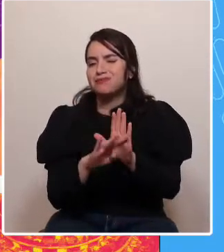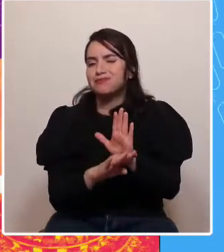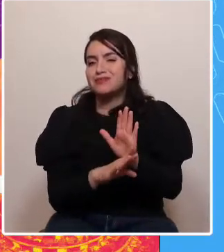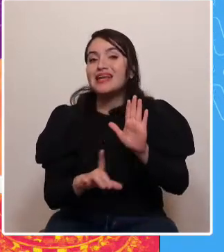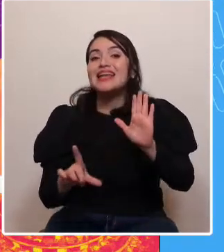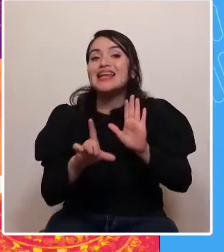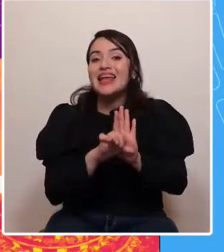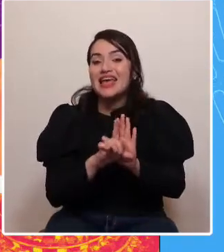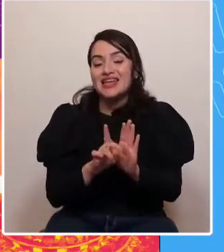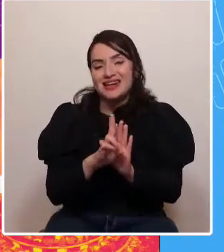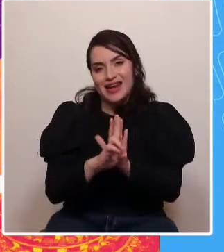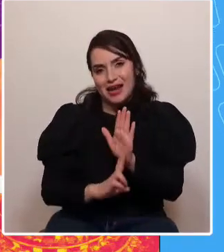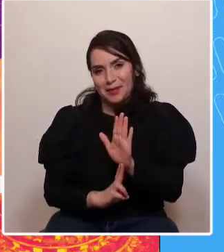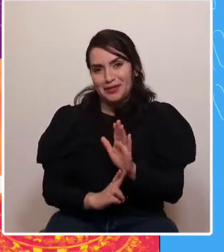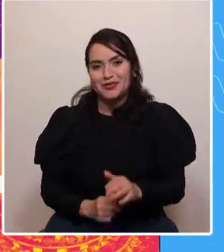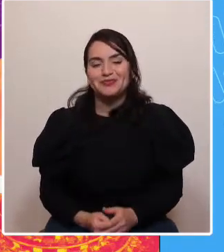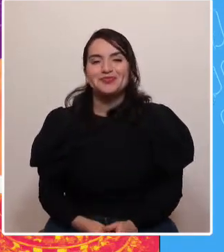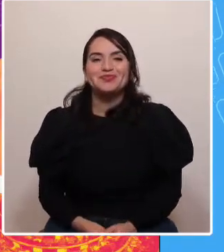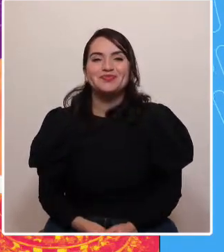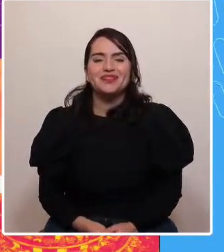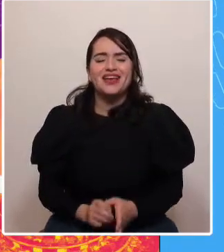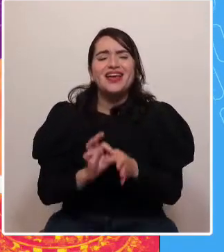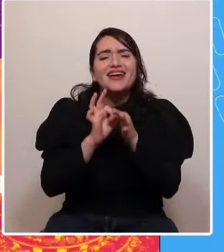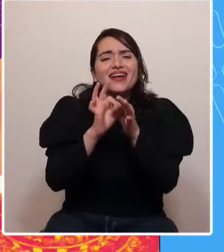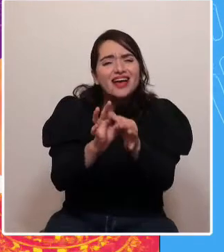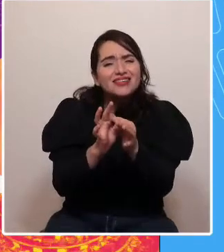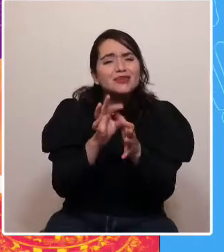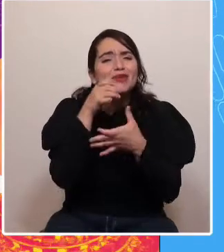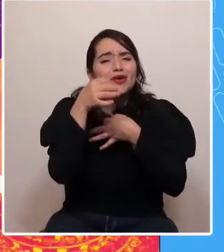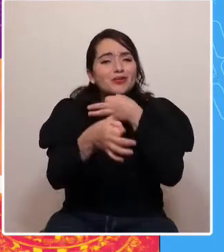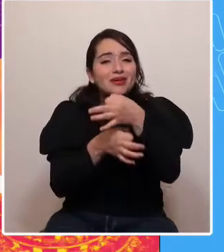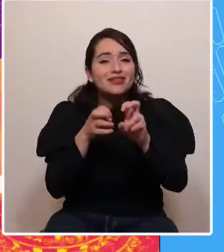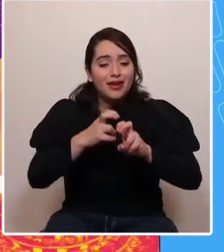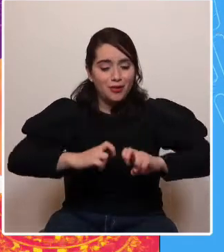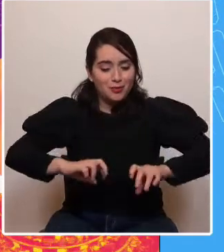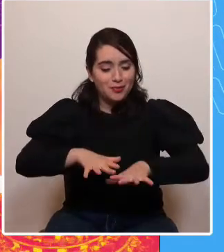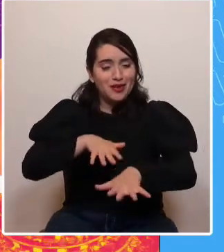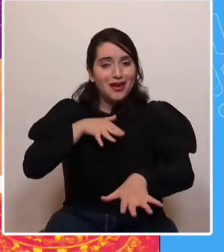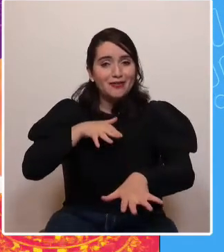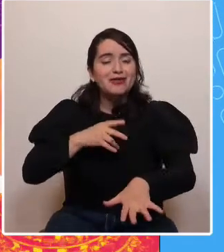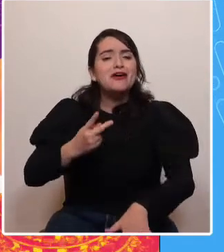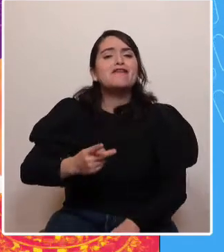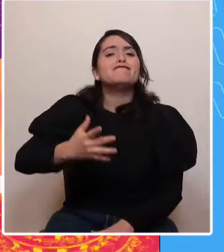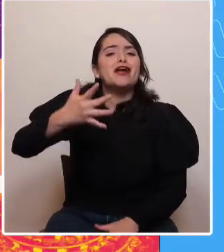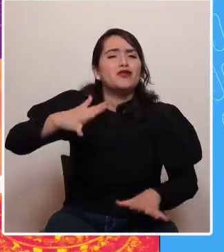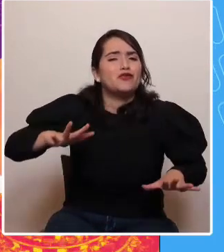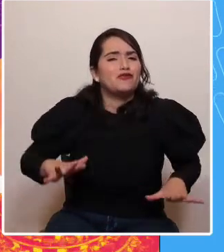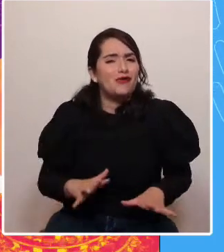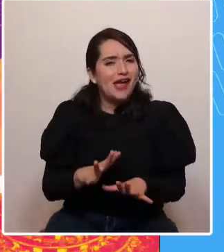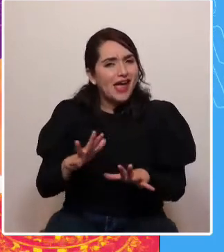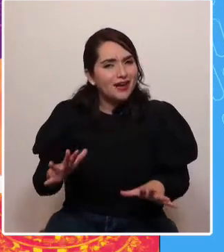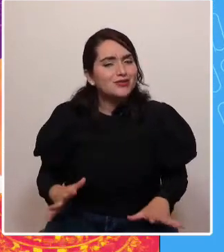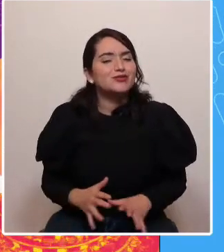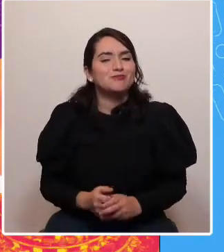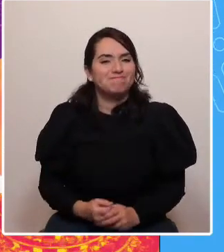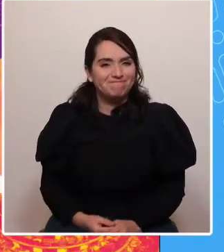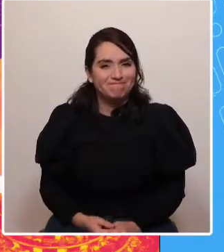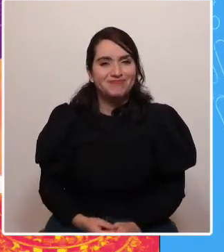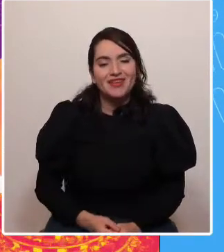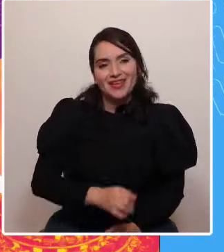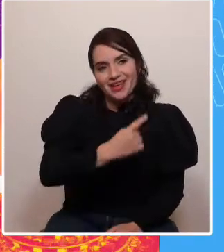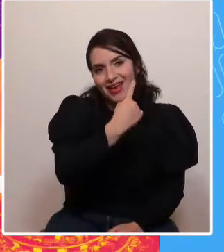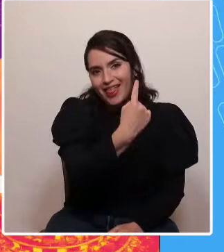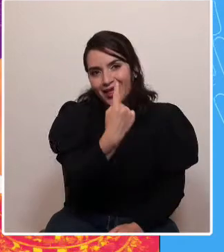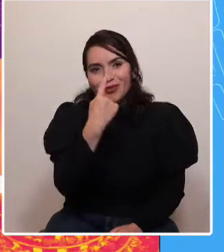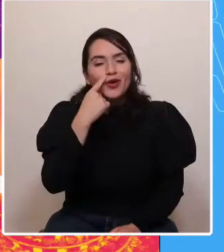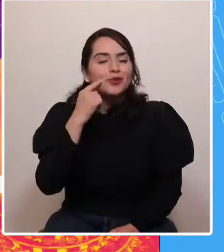o reglamento. Agradecemos los comentarios del Pleno y valoramos los esfuerzos realizados por cada una y